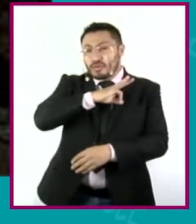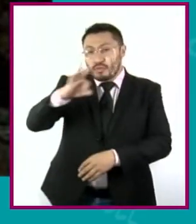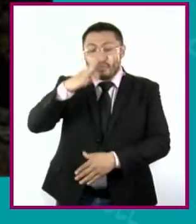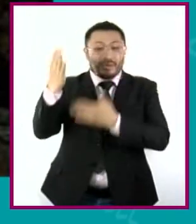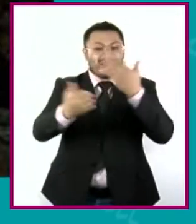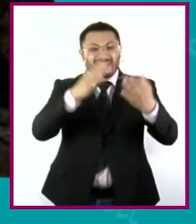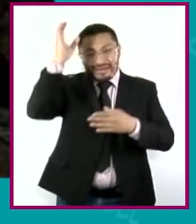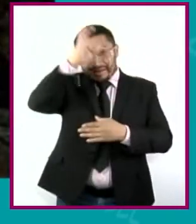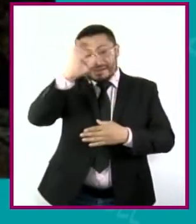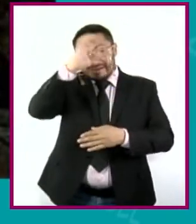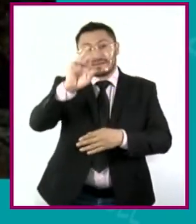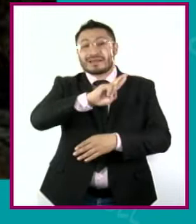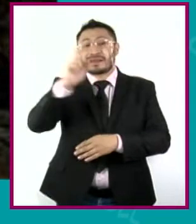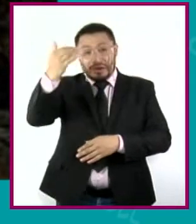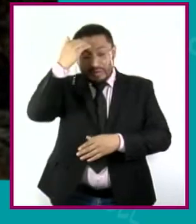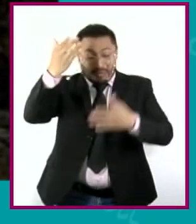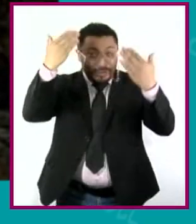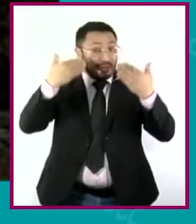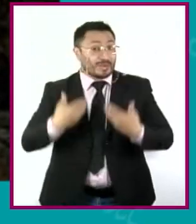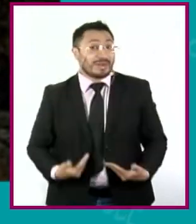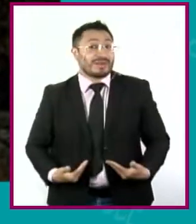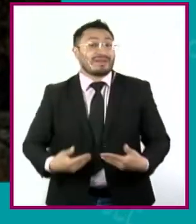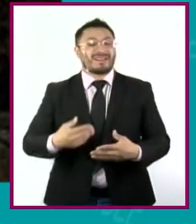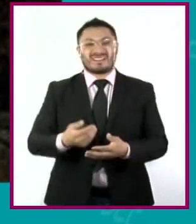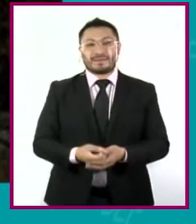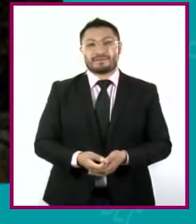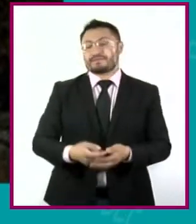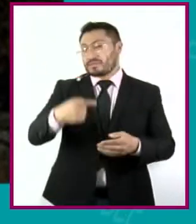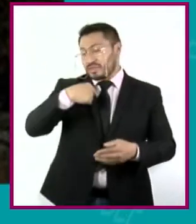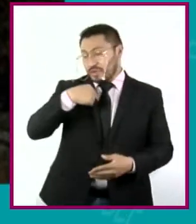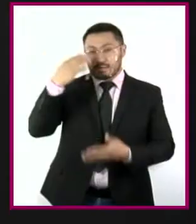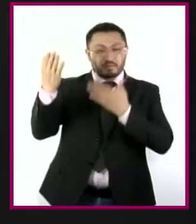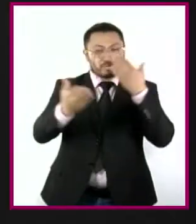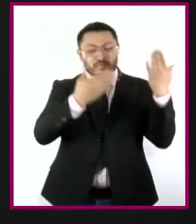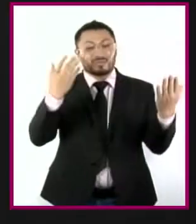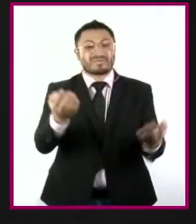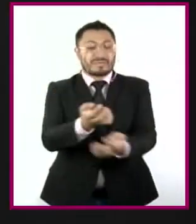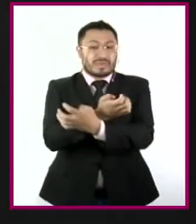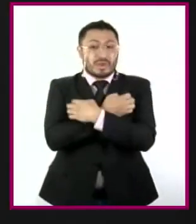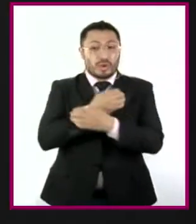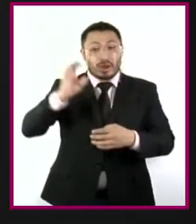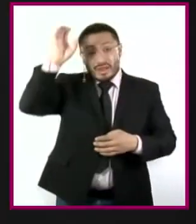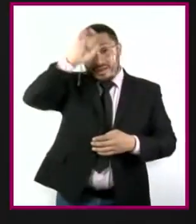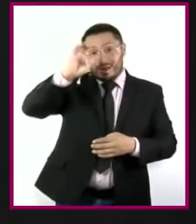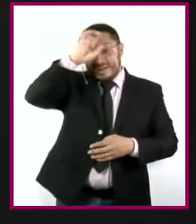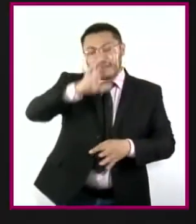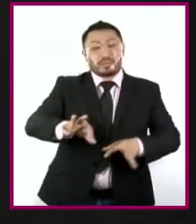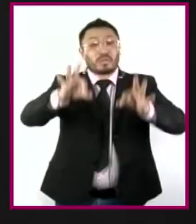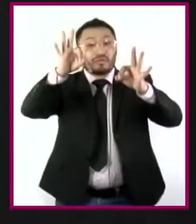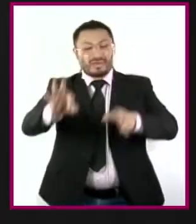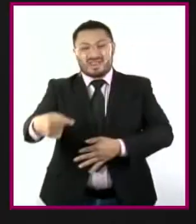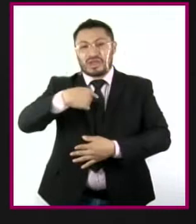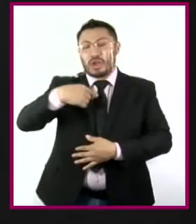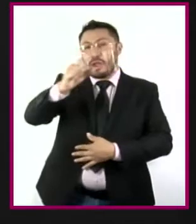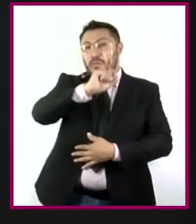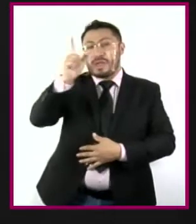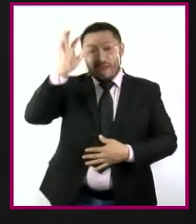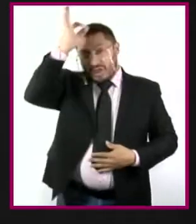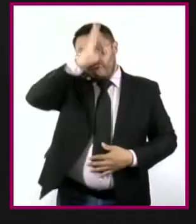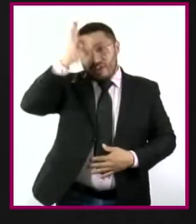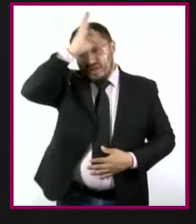tener un gran reconocimiento público. Recibí una educación científica muy completa. Me volví experta en